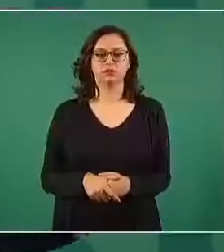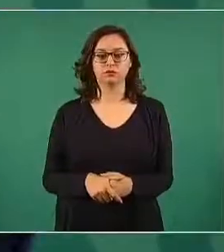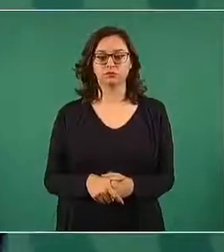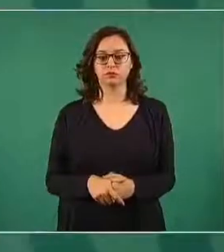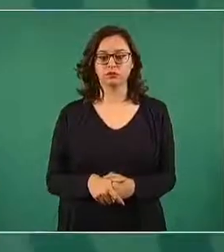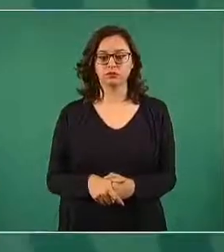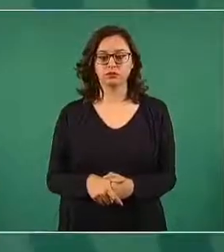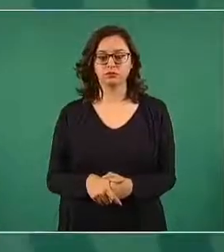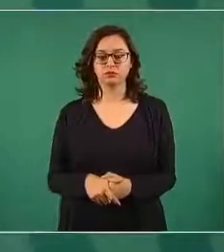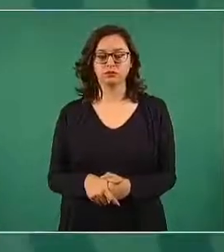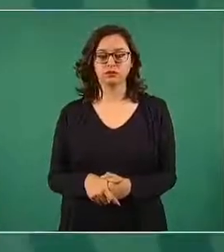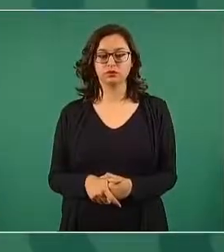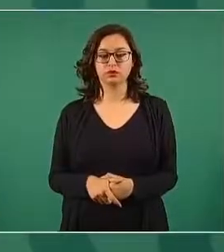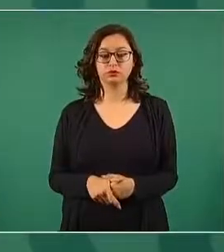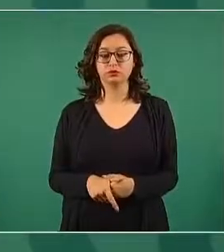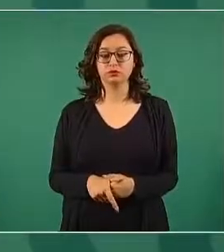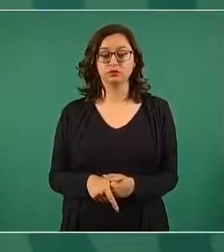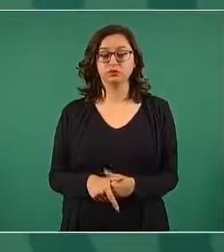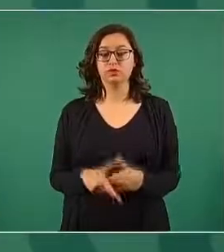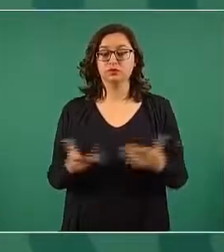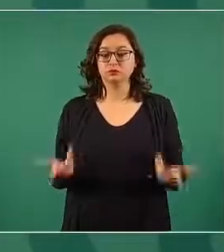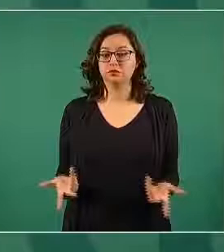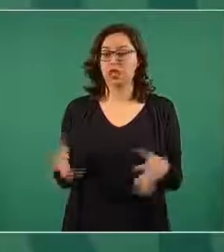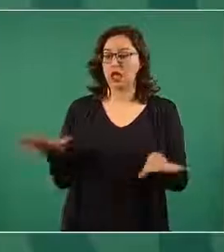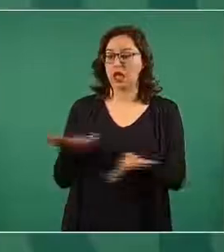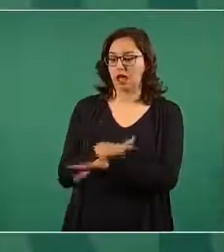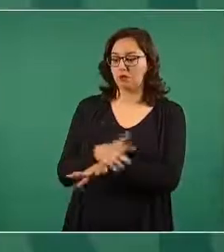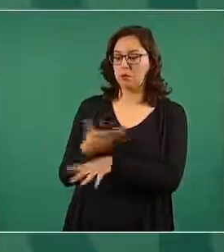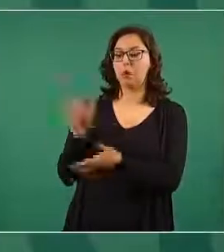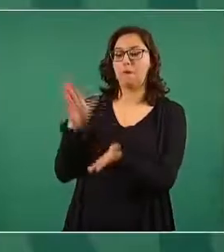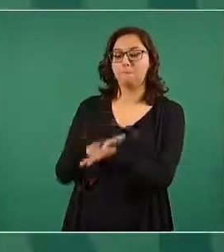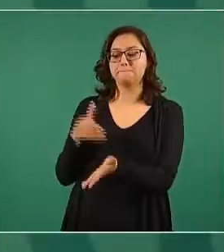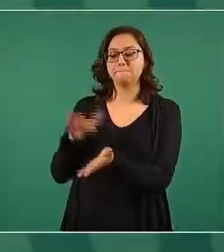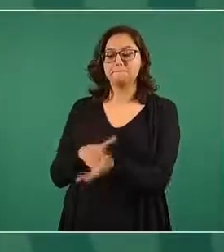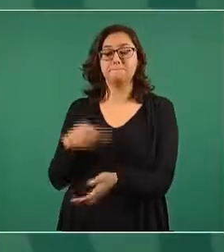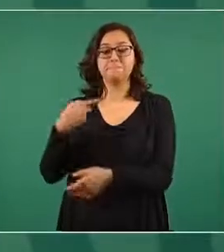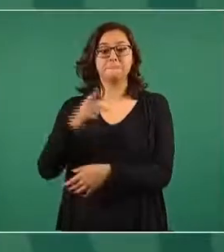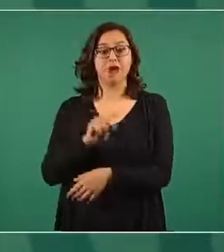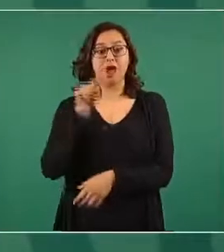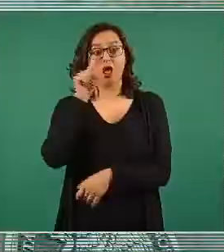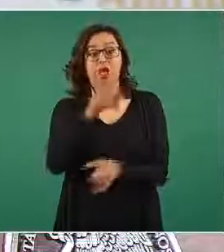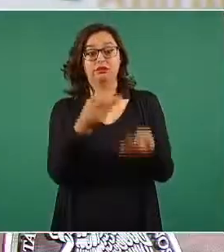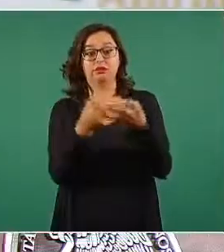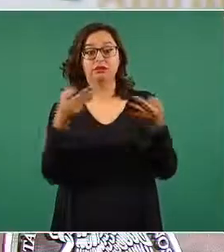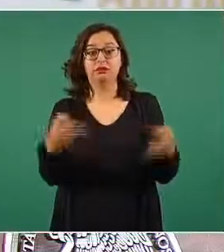nunca llevaron a cabo en el terreno la ejecución.